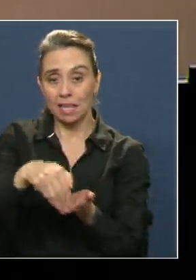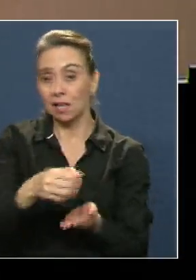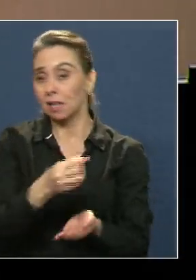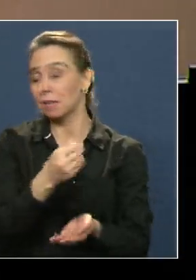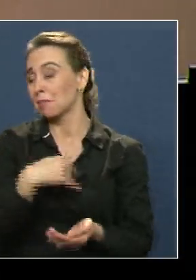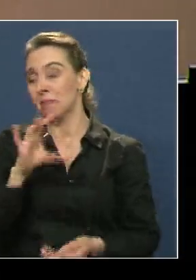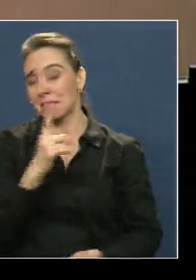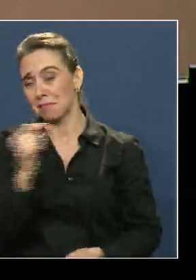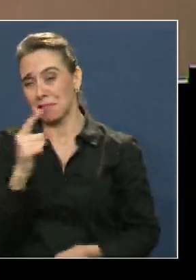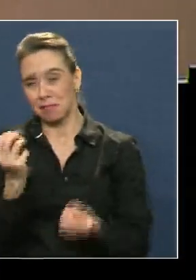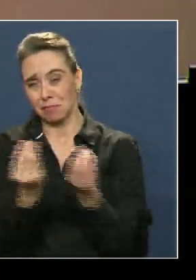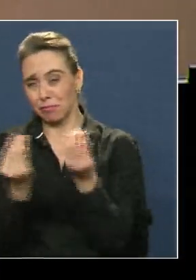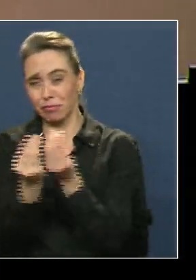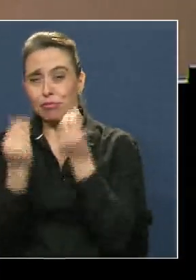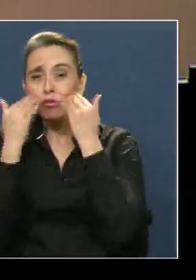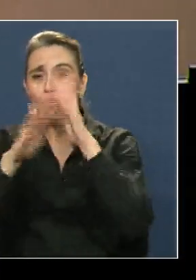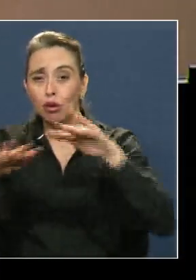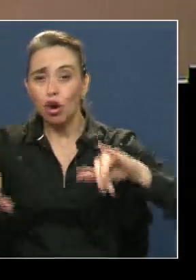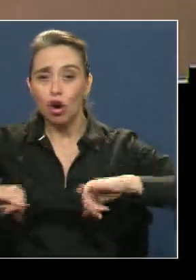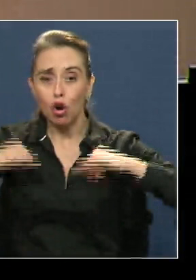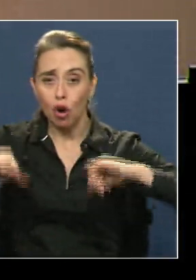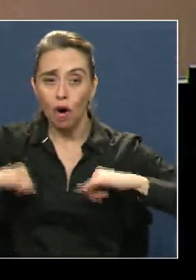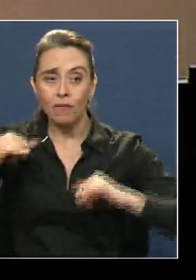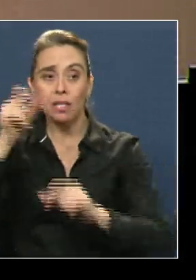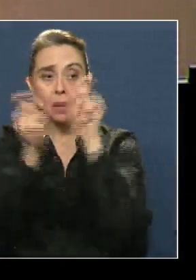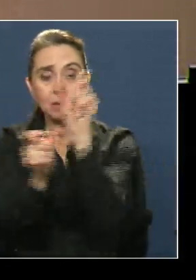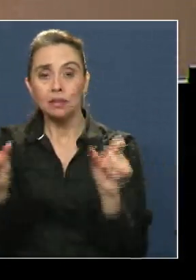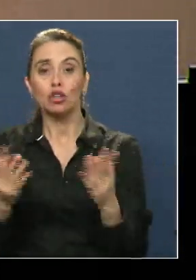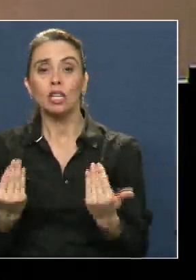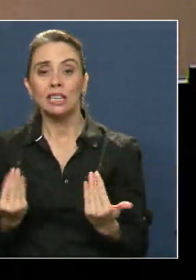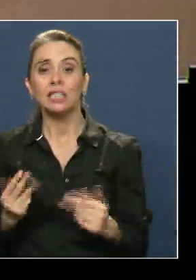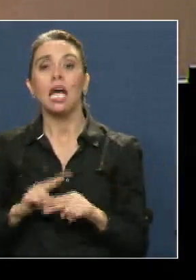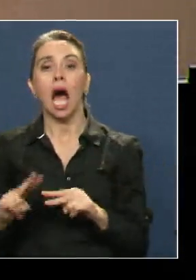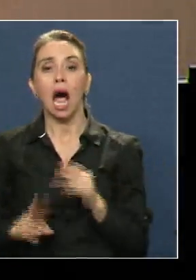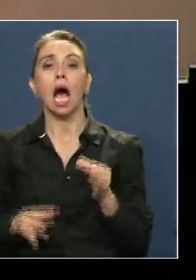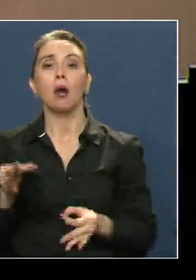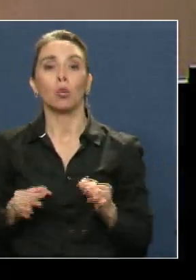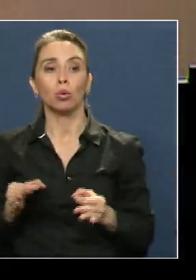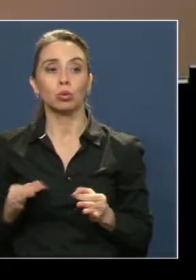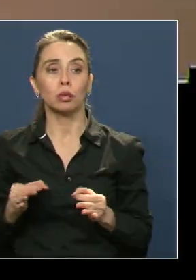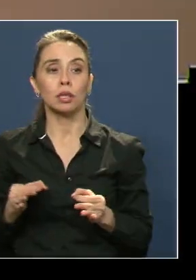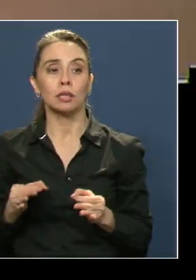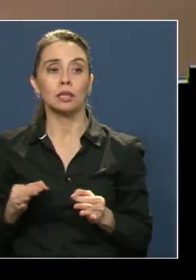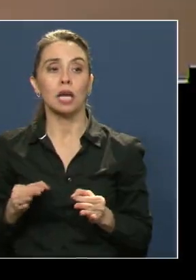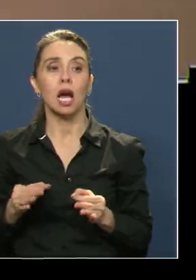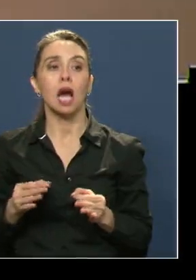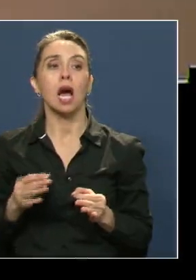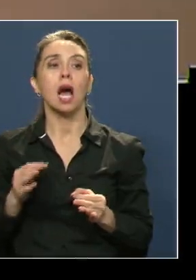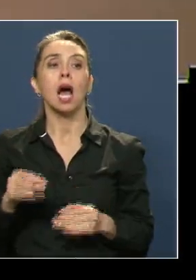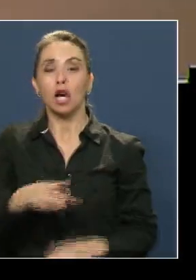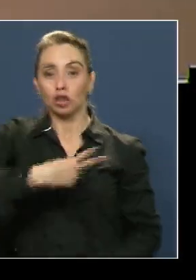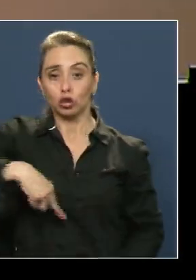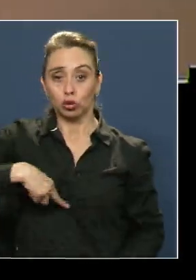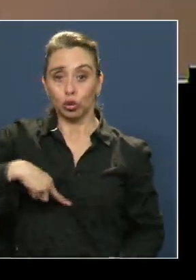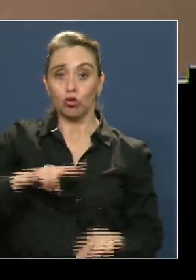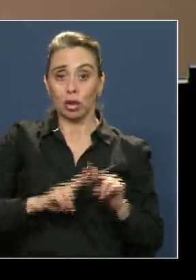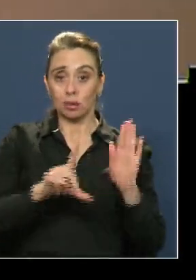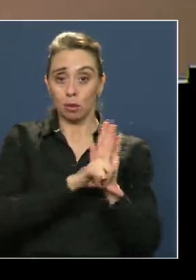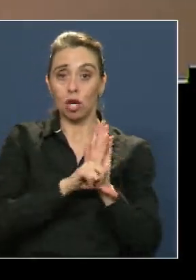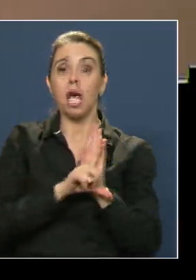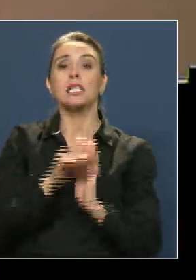cientos de jóvenes y de personas requieren que se haga justicia porque es humano hacernos cargo como legisladores de